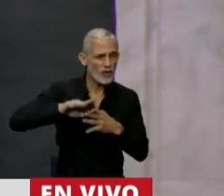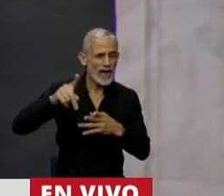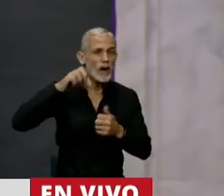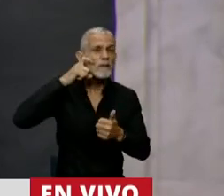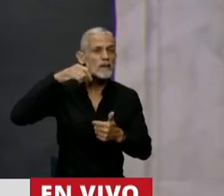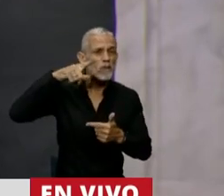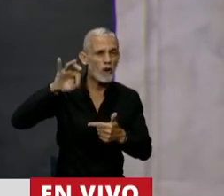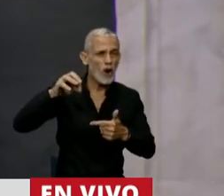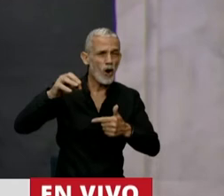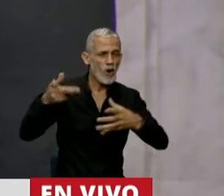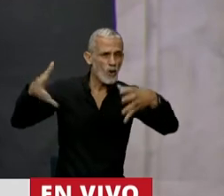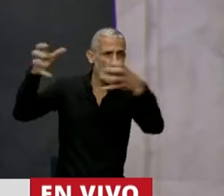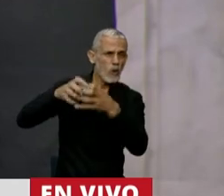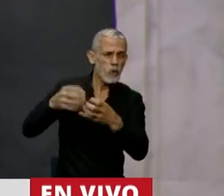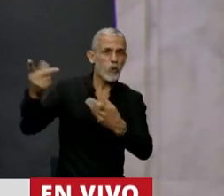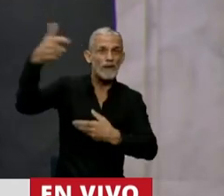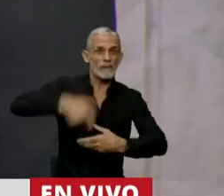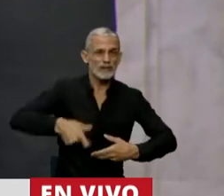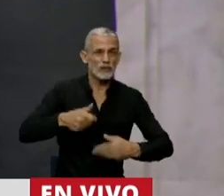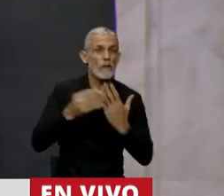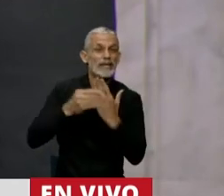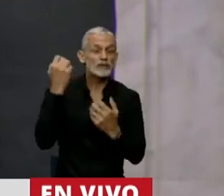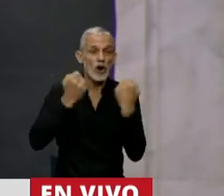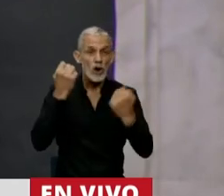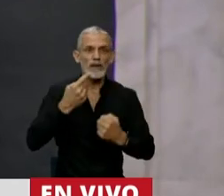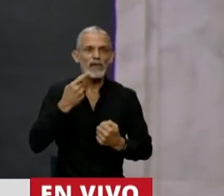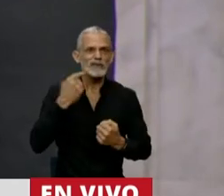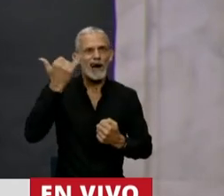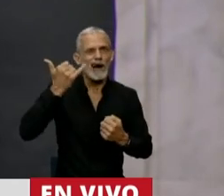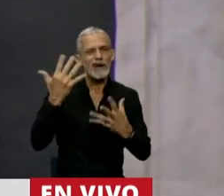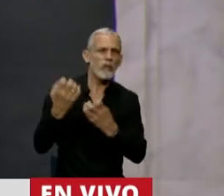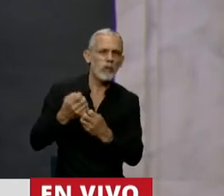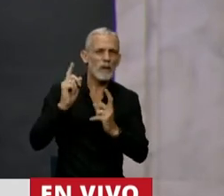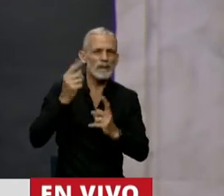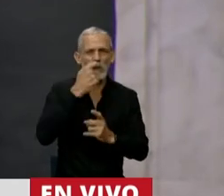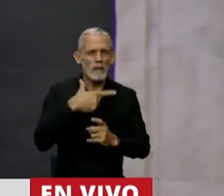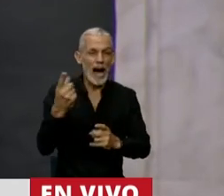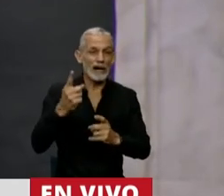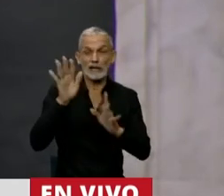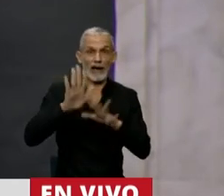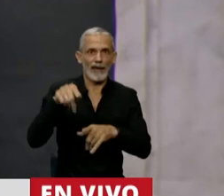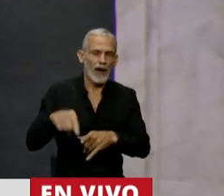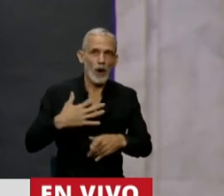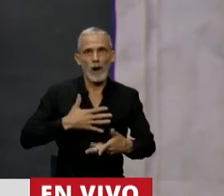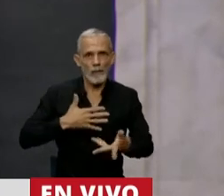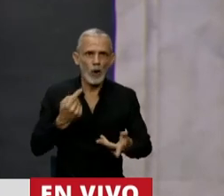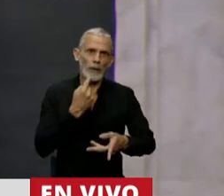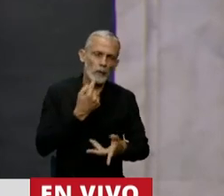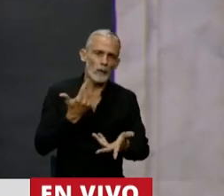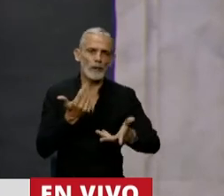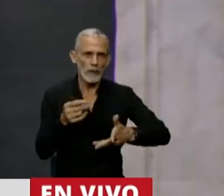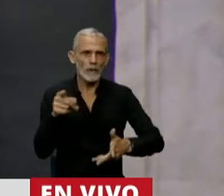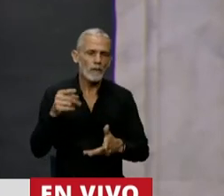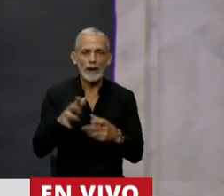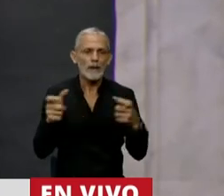Pinco, estos fondos de inversión que Guzmán dice que quedaron atrapados, con esto que trajo Macri, quedaron atrapados, pobres, con incertidumbre, dice, bueno,